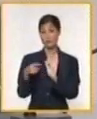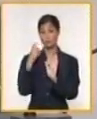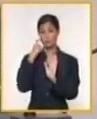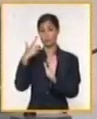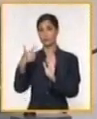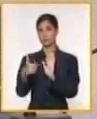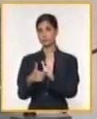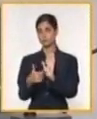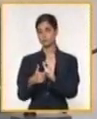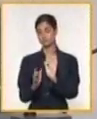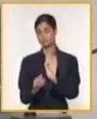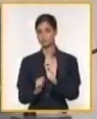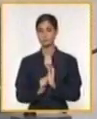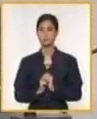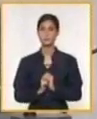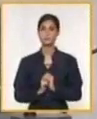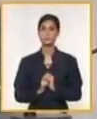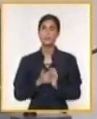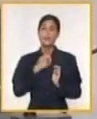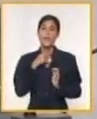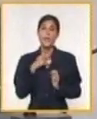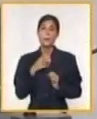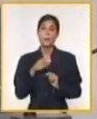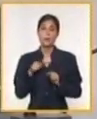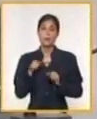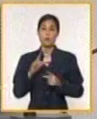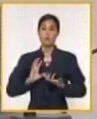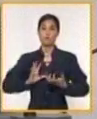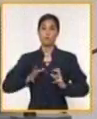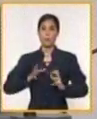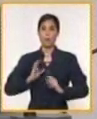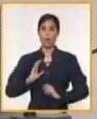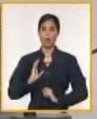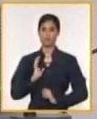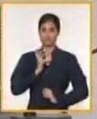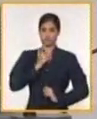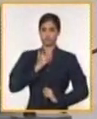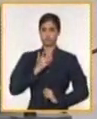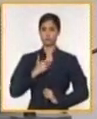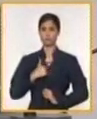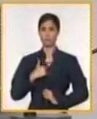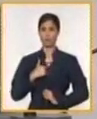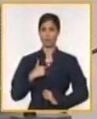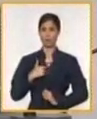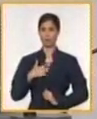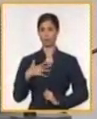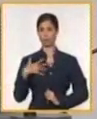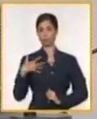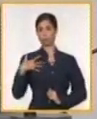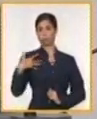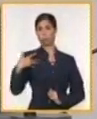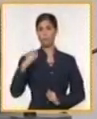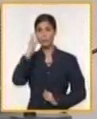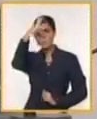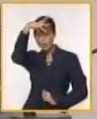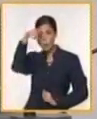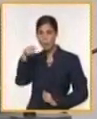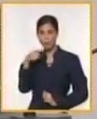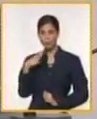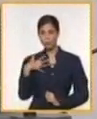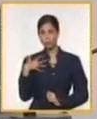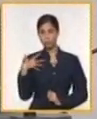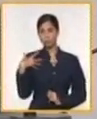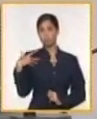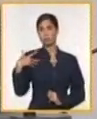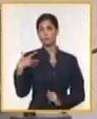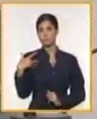un nivel, María Elena, de bravuconería, de yo soy el tipo, de todo el mundo